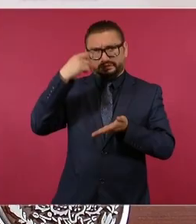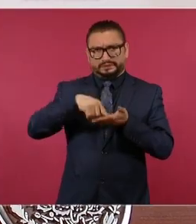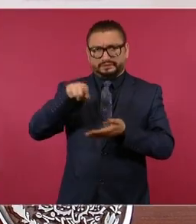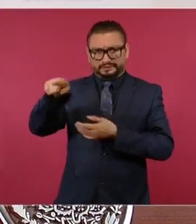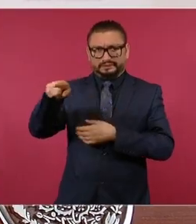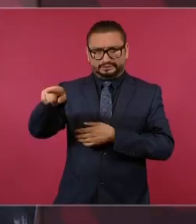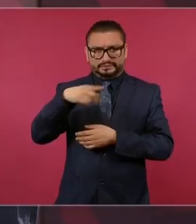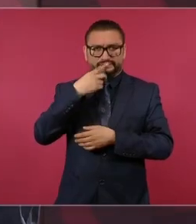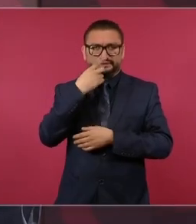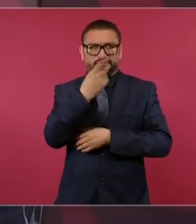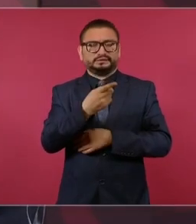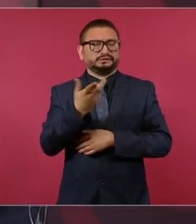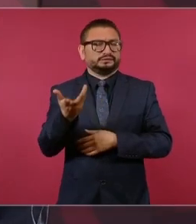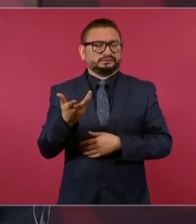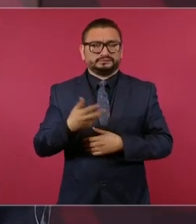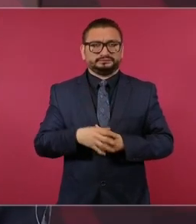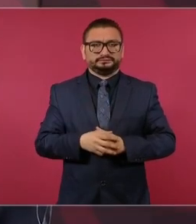el que